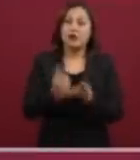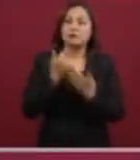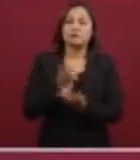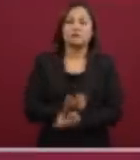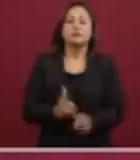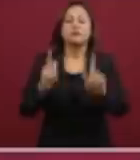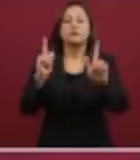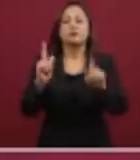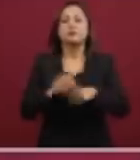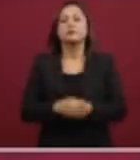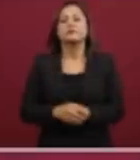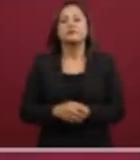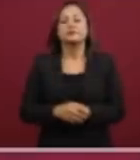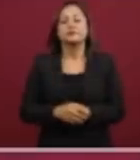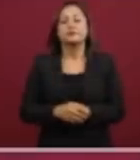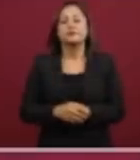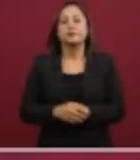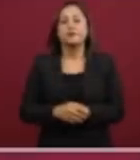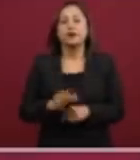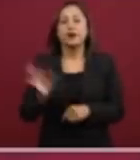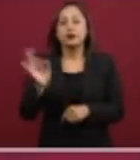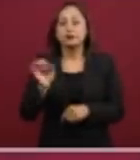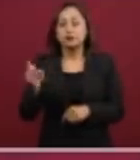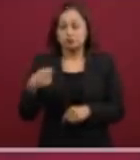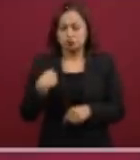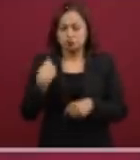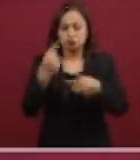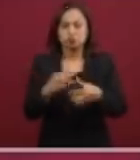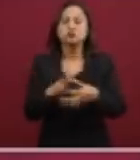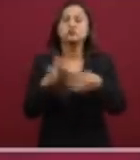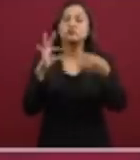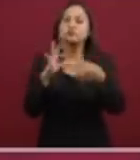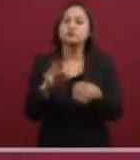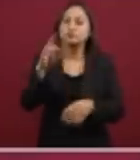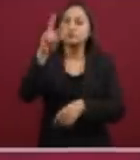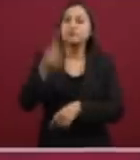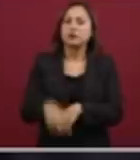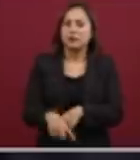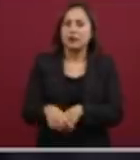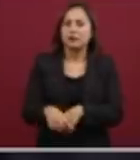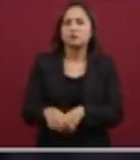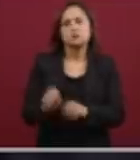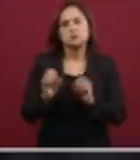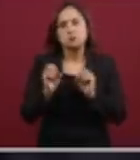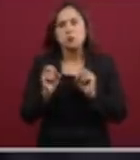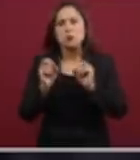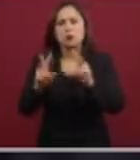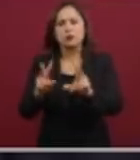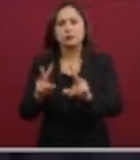de esa manera no se afecte la dignidad de nadie.